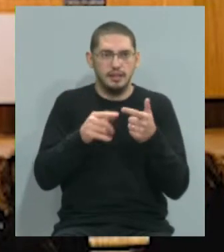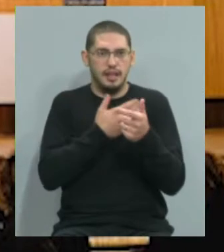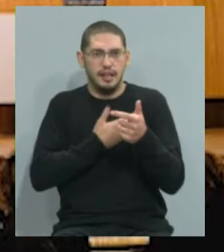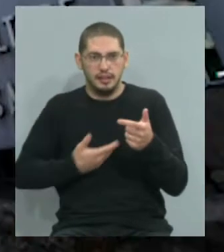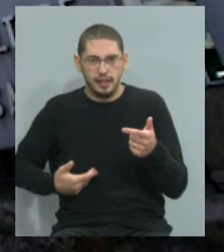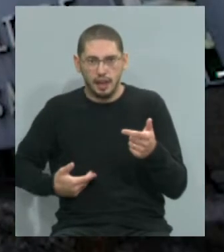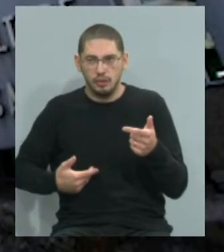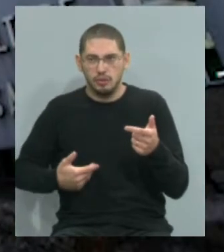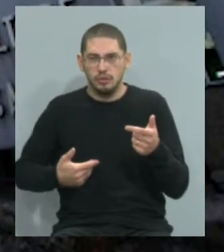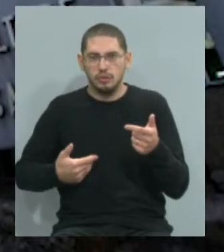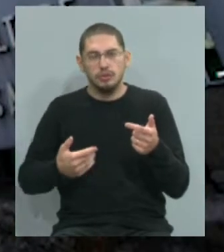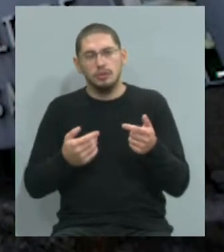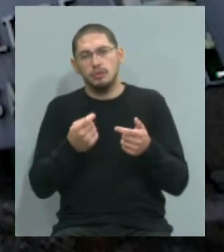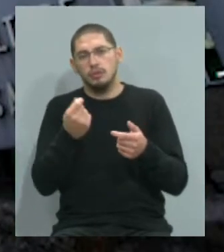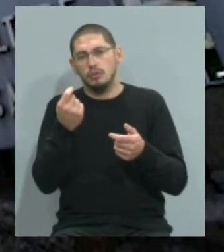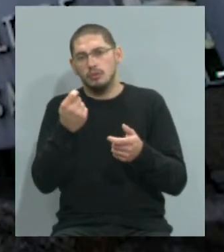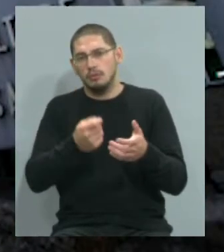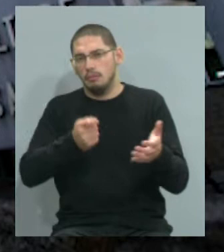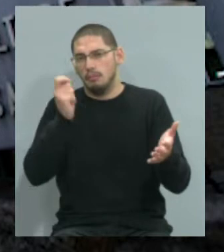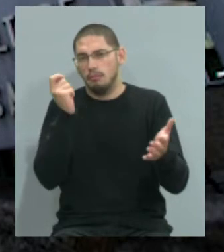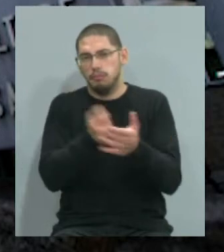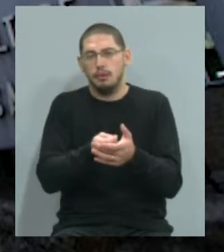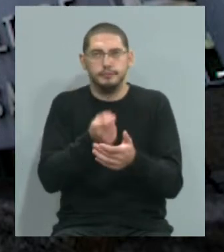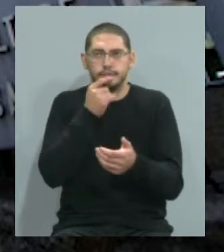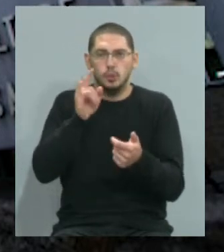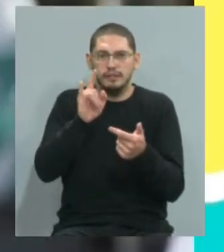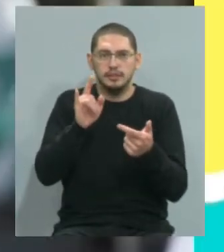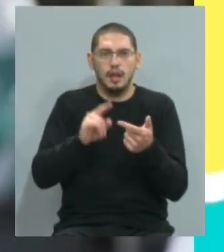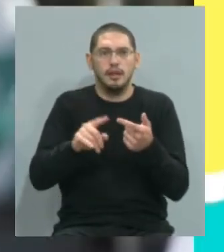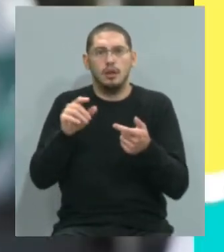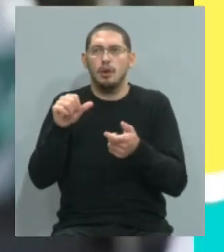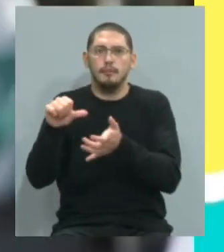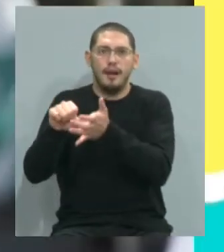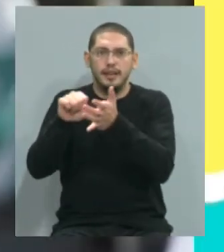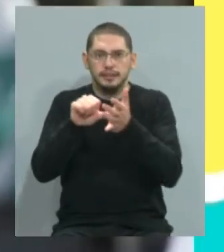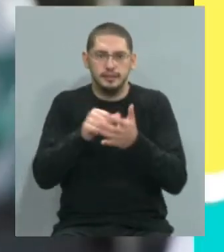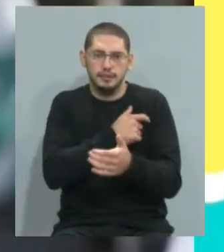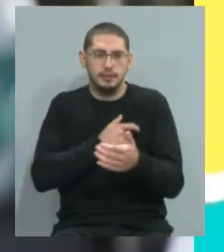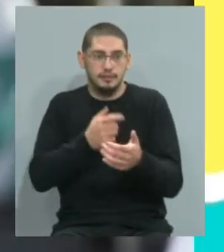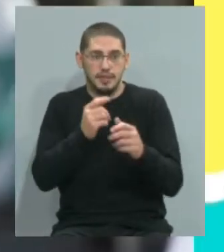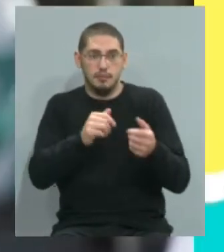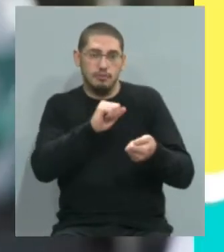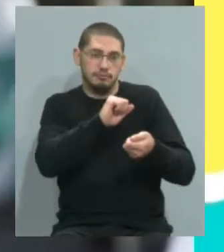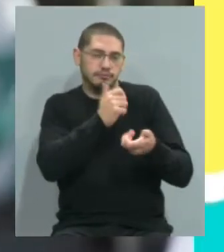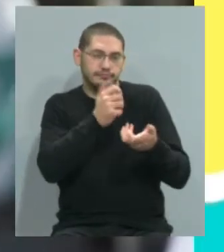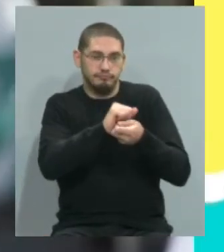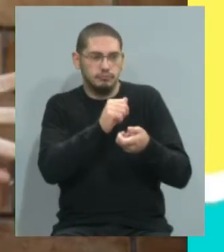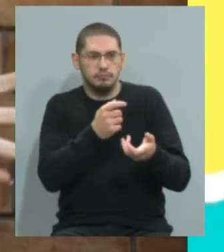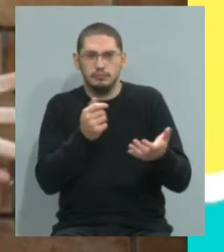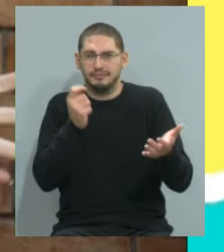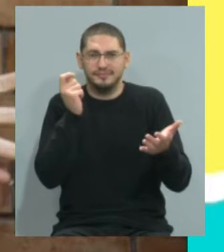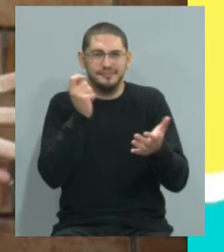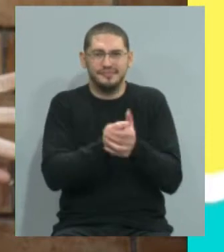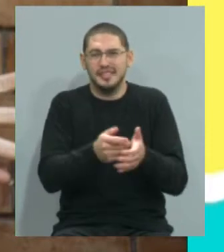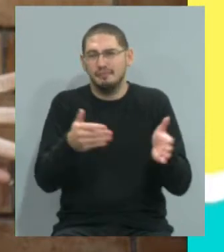tienen que pagar enormes fortunas como universidades o como países a las grandes editoriales, y ahí estamos hablando de convenios